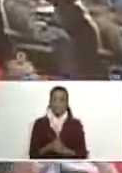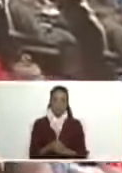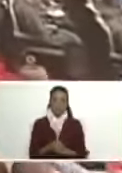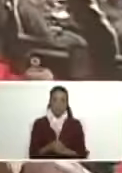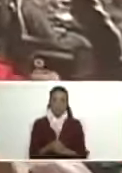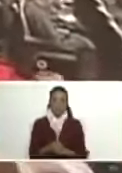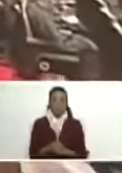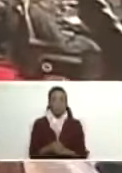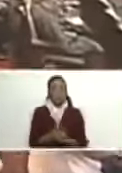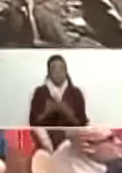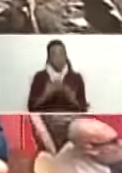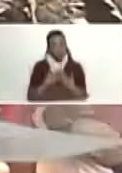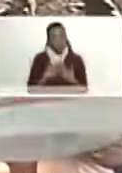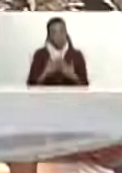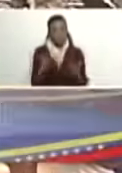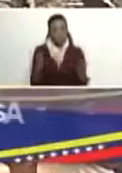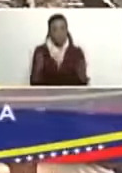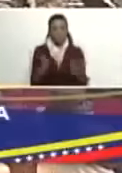Por eso,